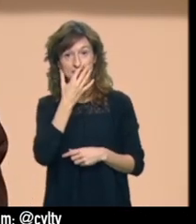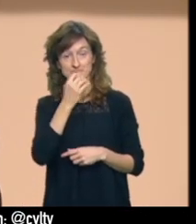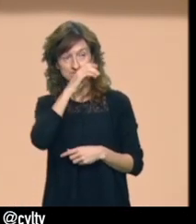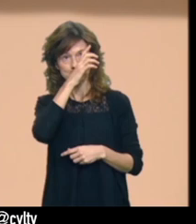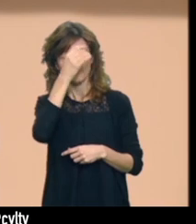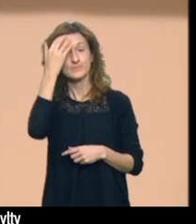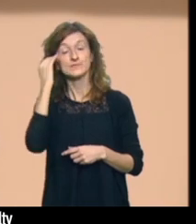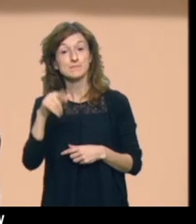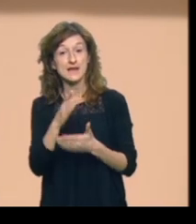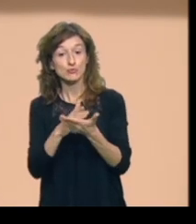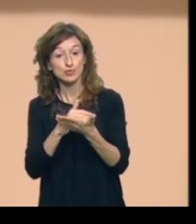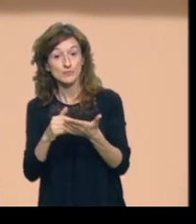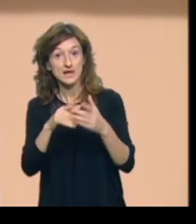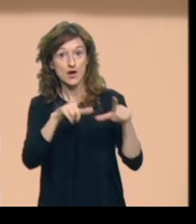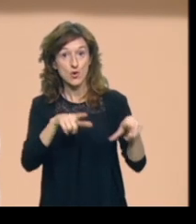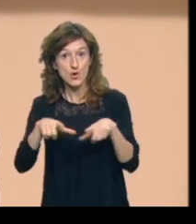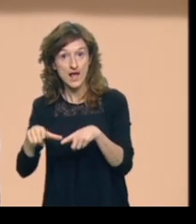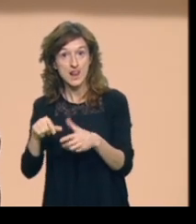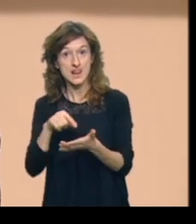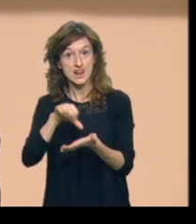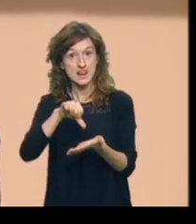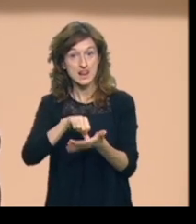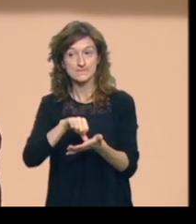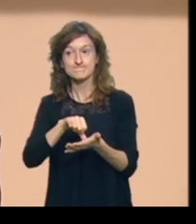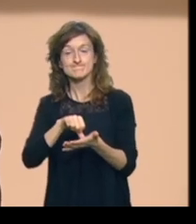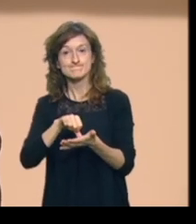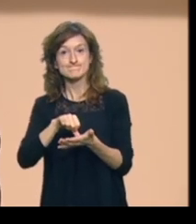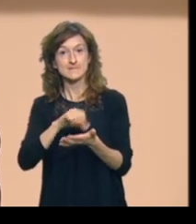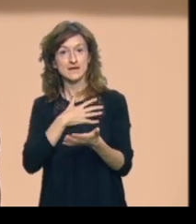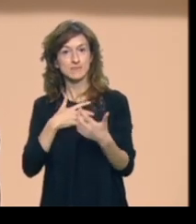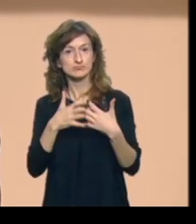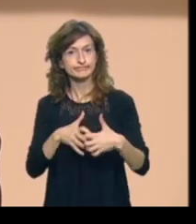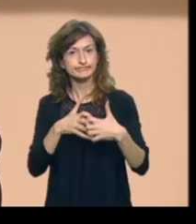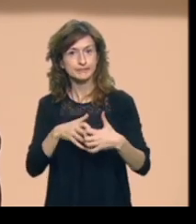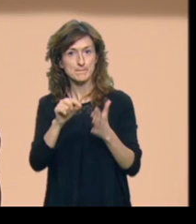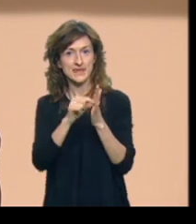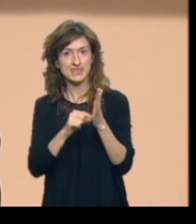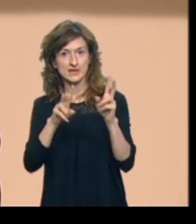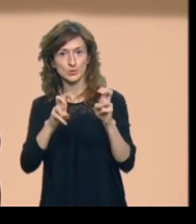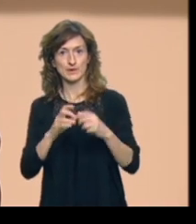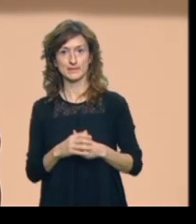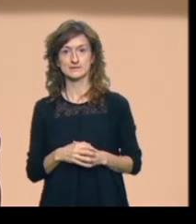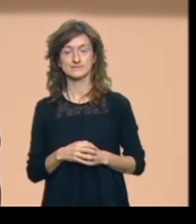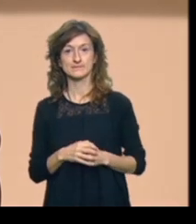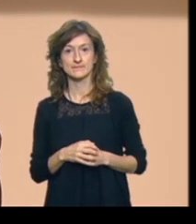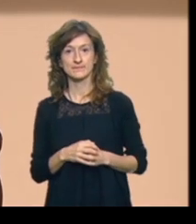como la autonómica o como las locales, estamos poniendo en marcha diferentes medidas.